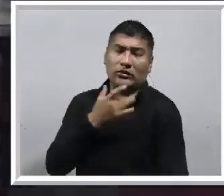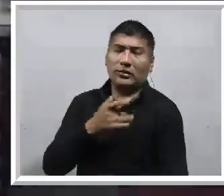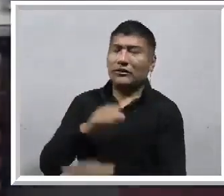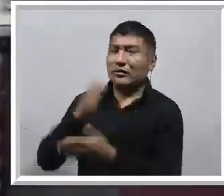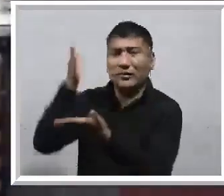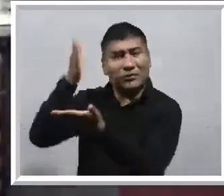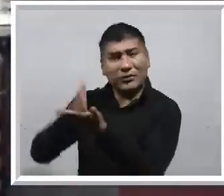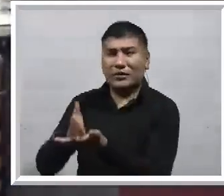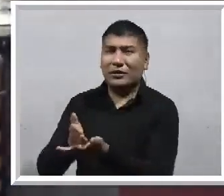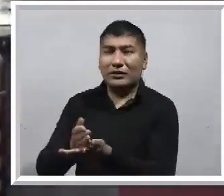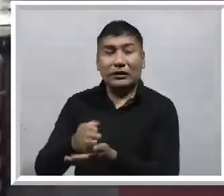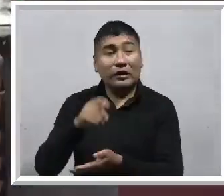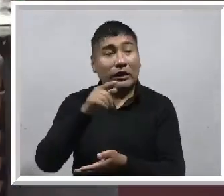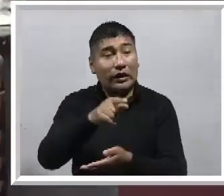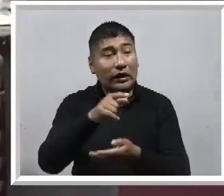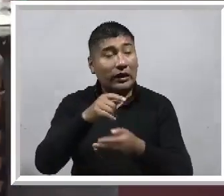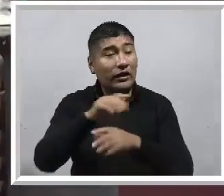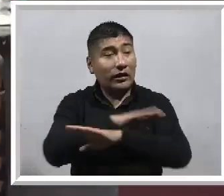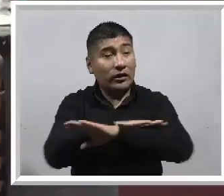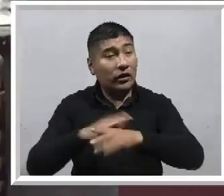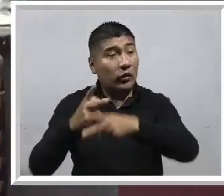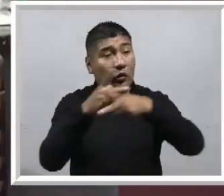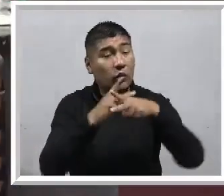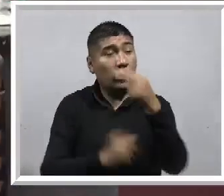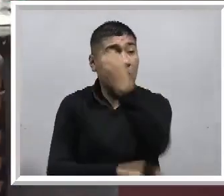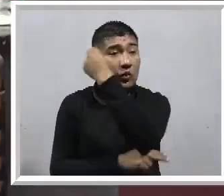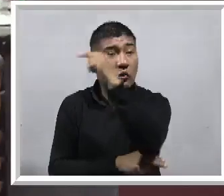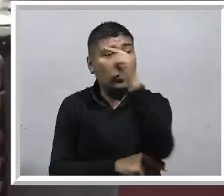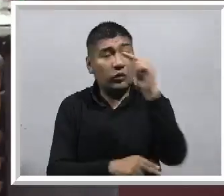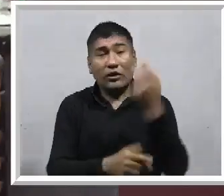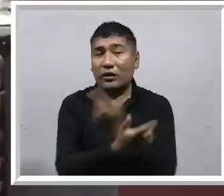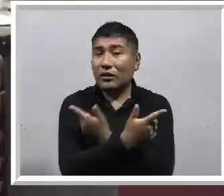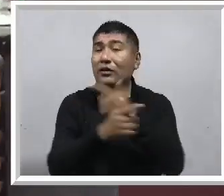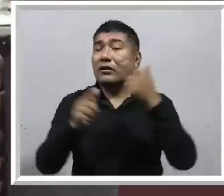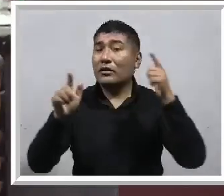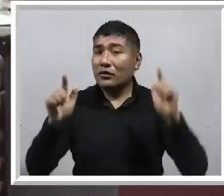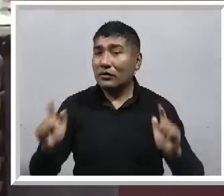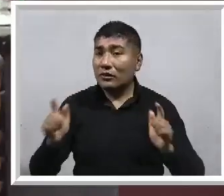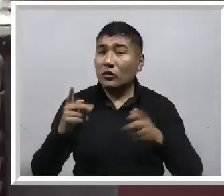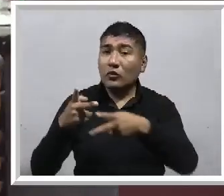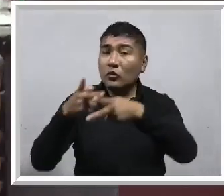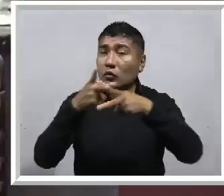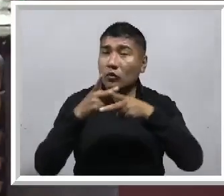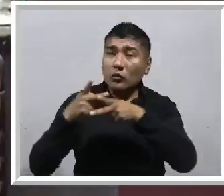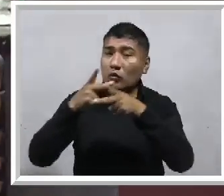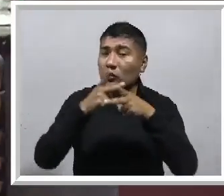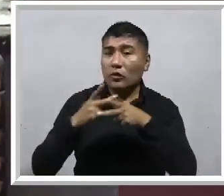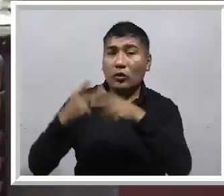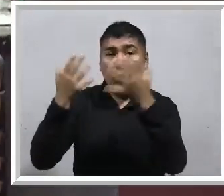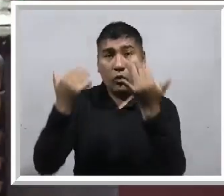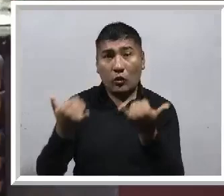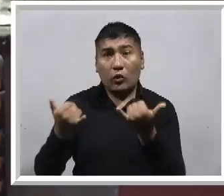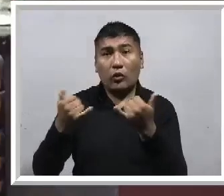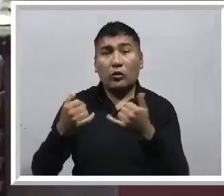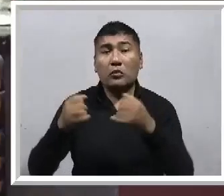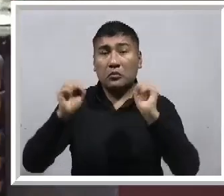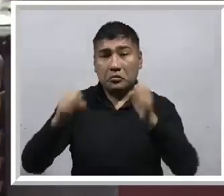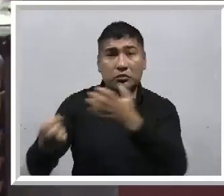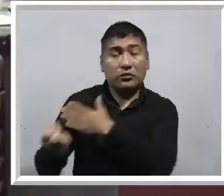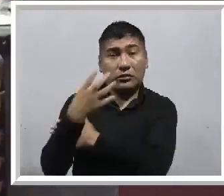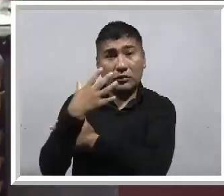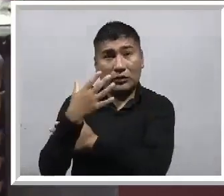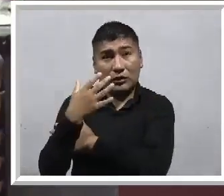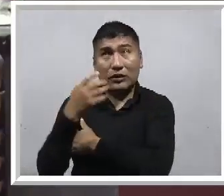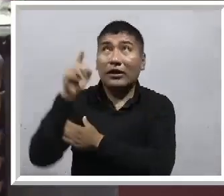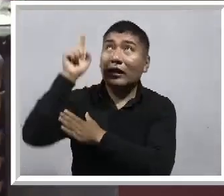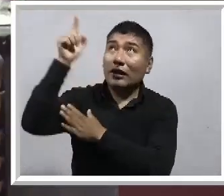cuidado de nuestro medio ambiente libérate y cuídalo hoy nos puedo decir